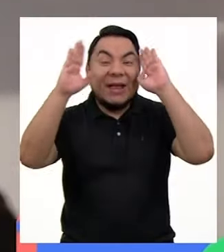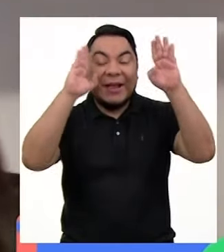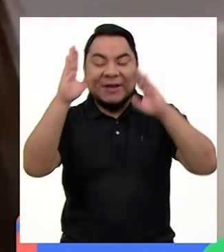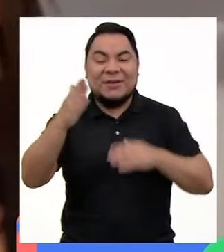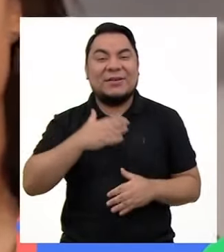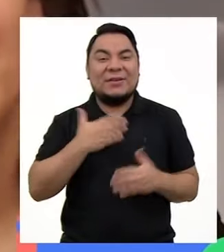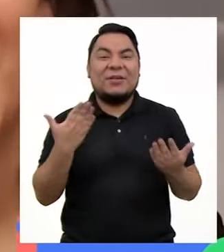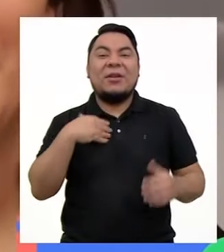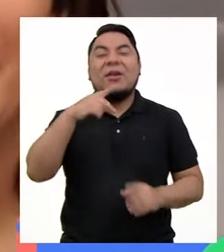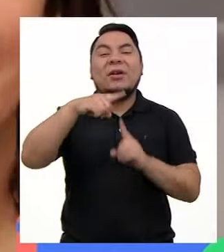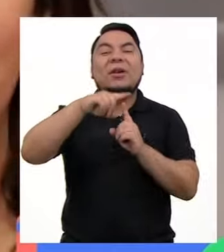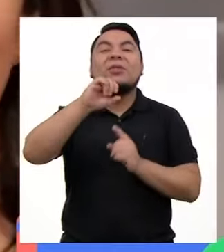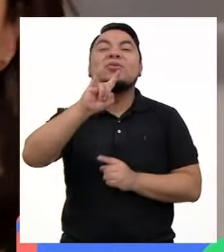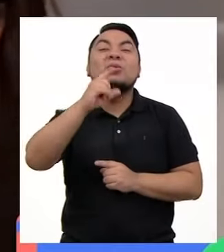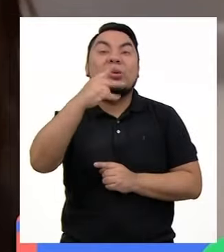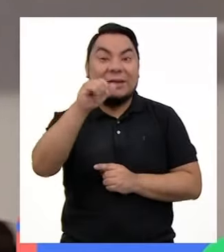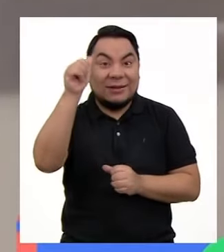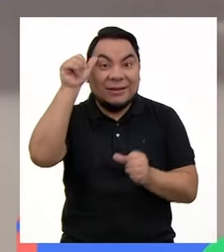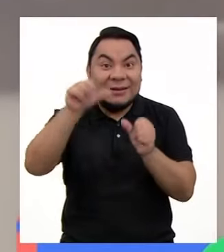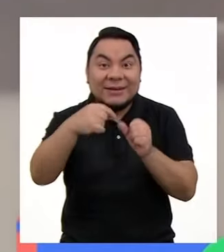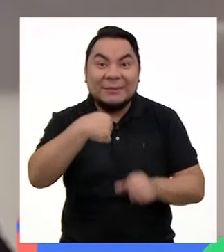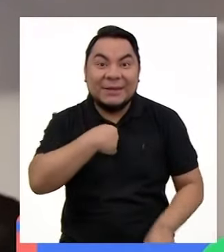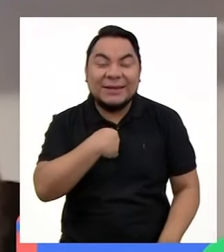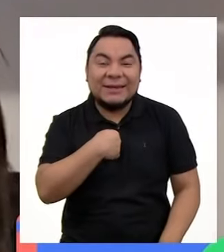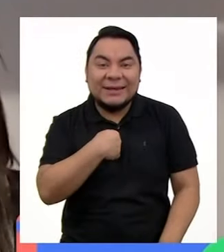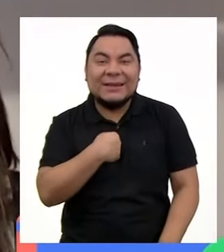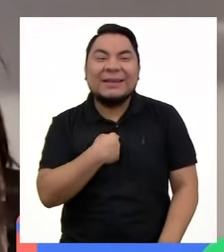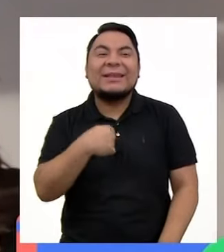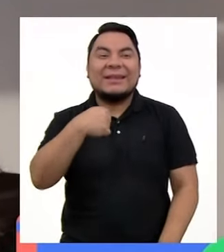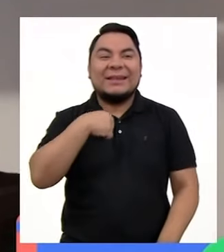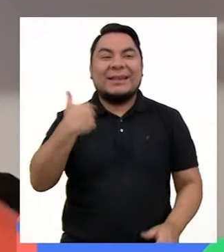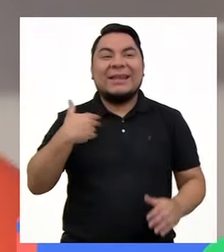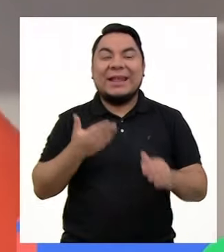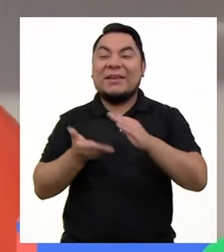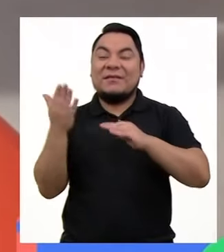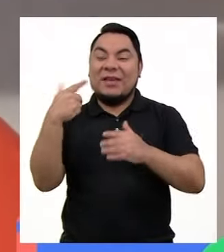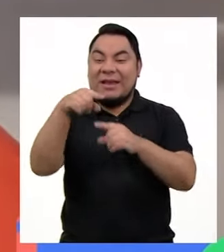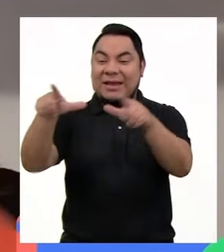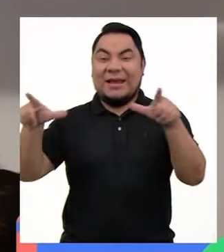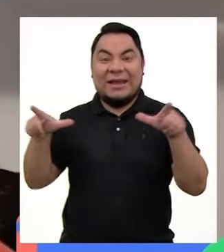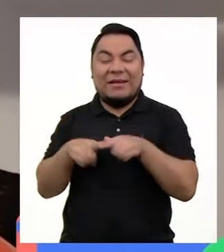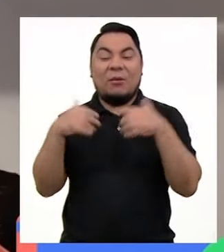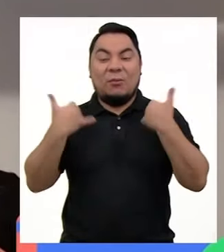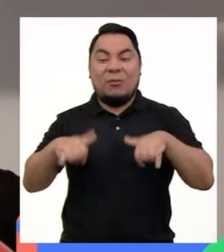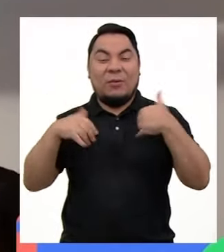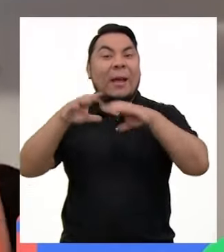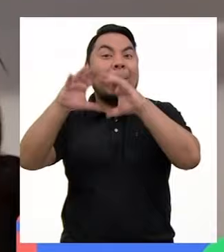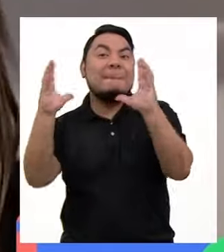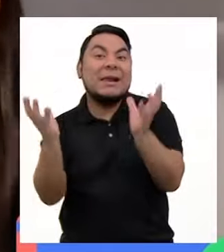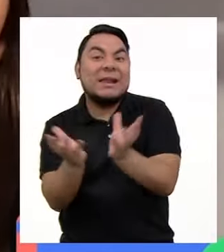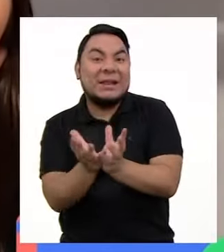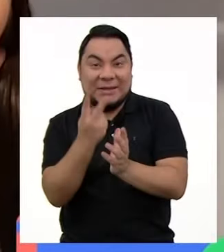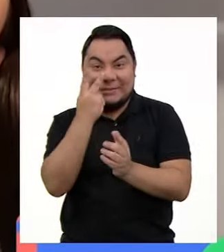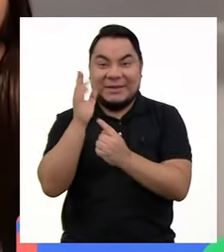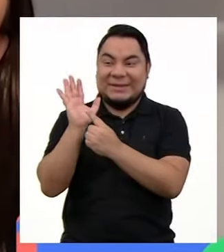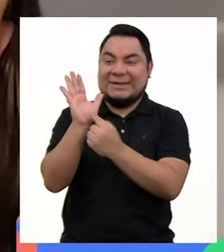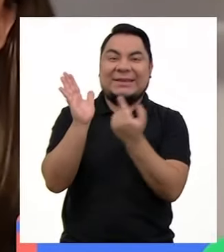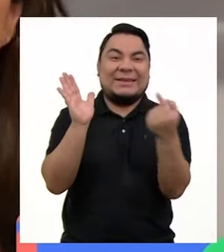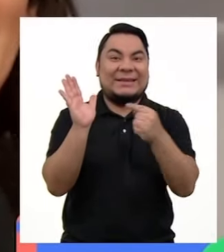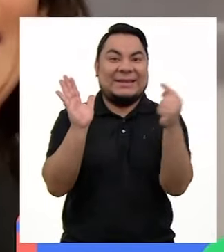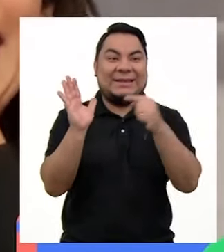Soy yo, Tuki. ¿Te acuerdas de mí? Estaba afuera, en el patio, jugando con mi pelota. Mira,